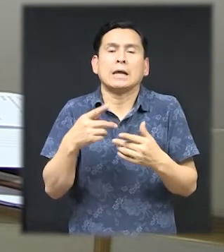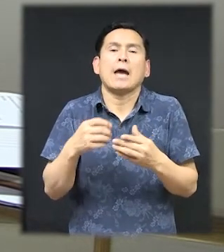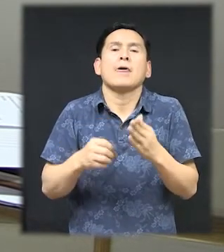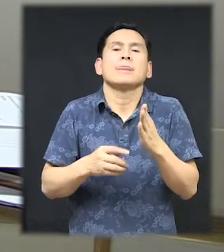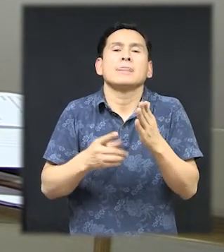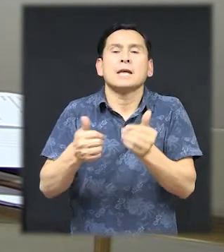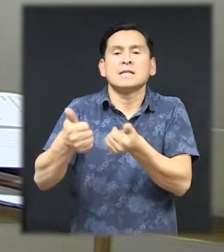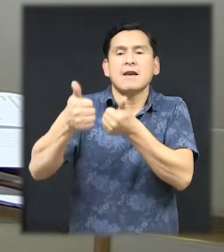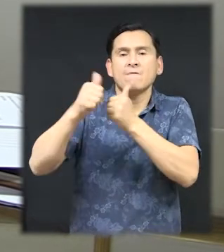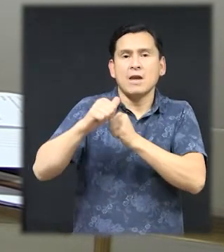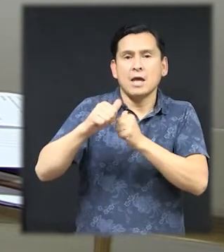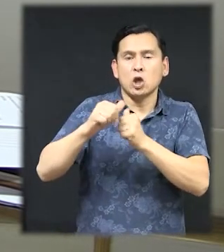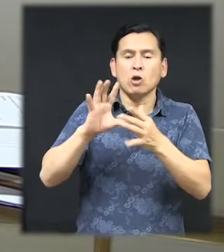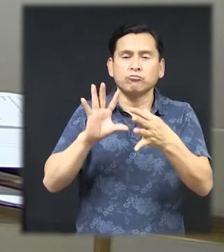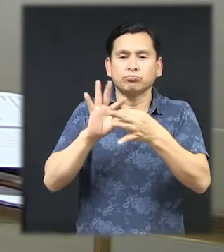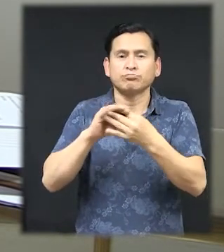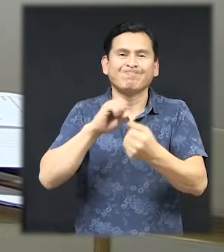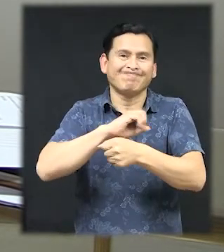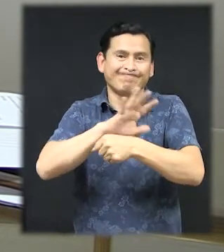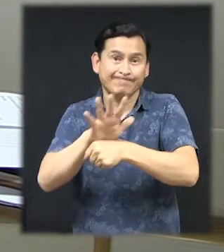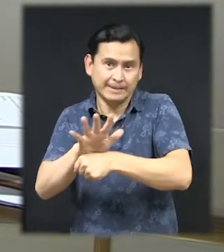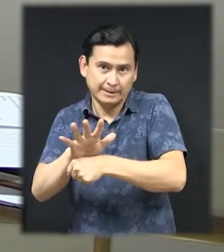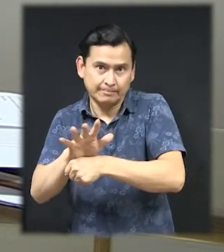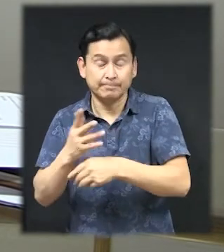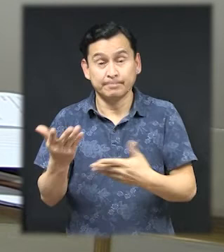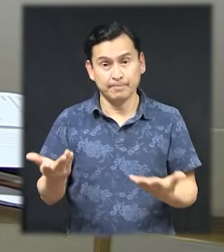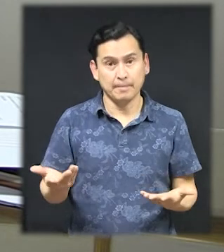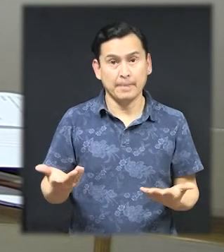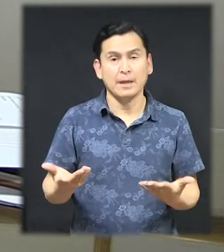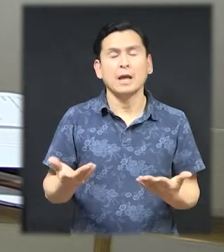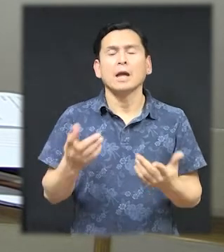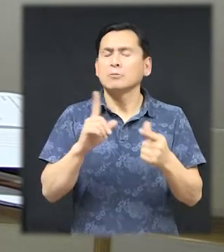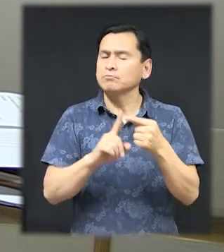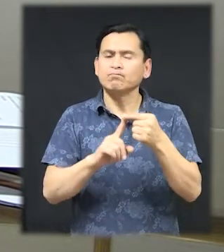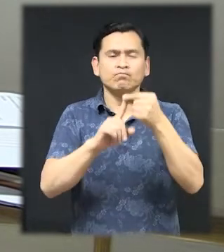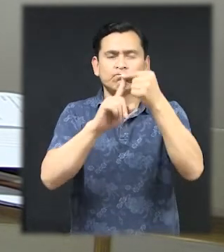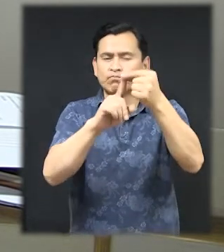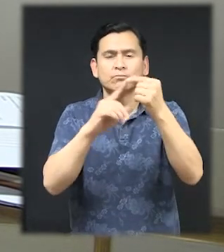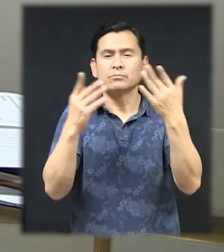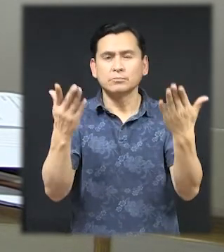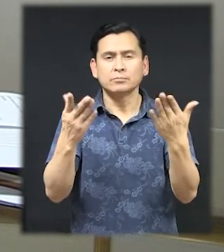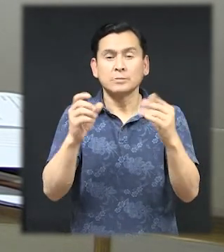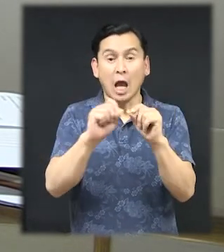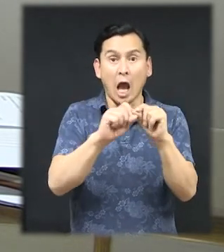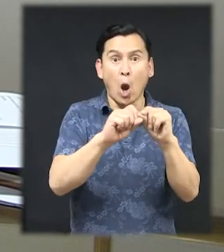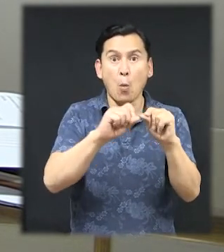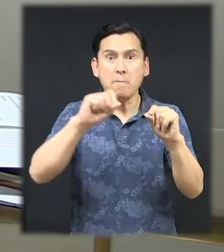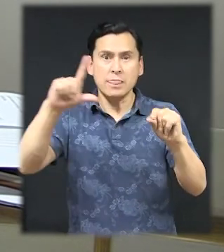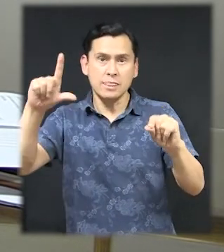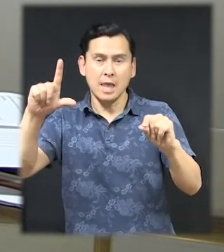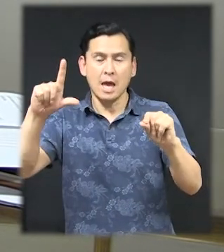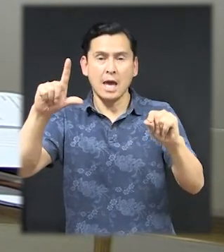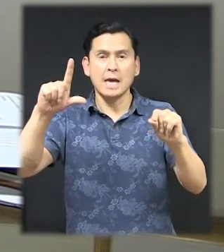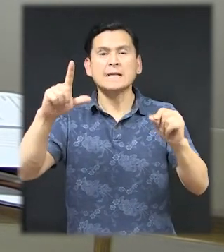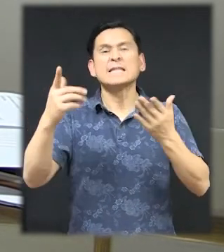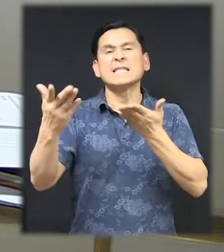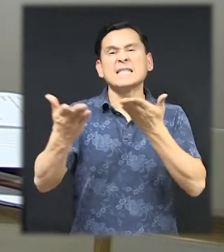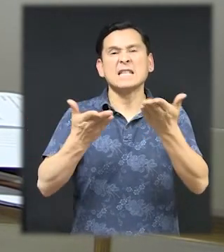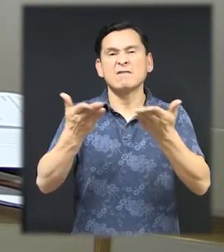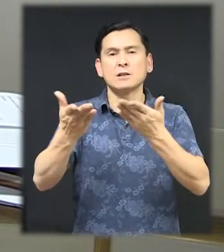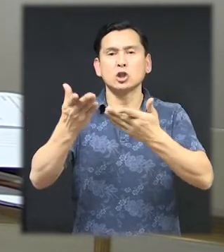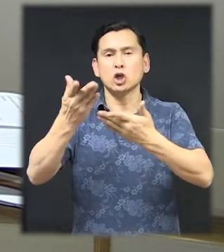como una respuesta que dignifica la atención pediátrica, ginecobstétrica y de adultos, que no queremos retrotraerla a la